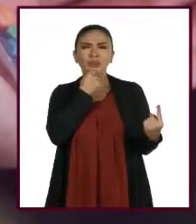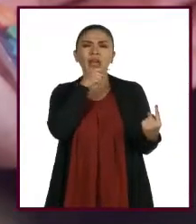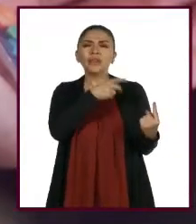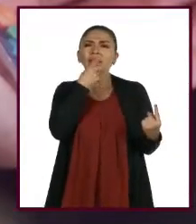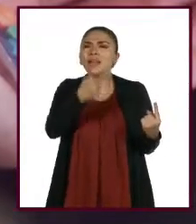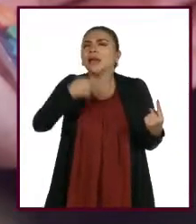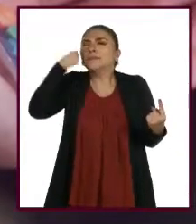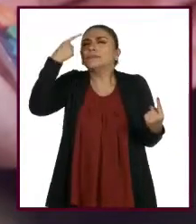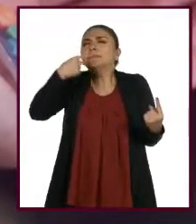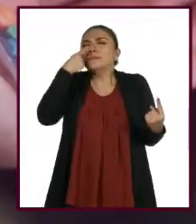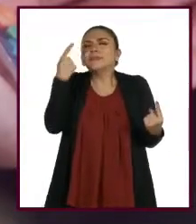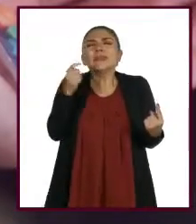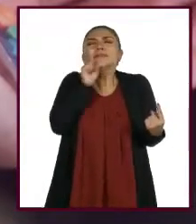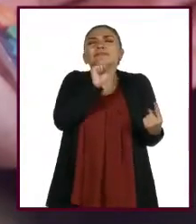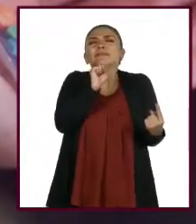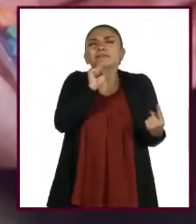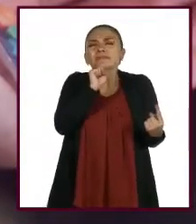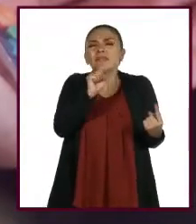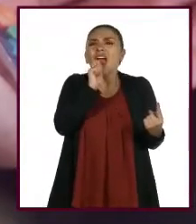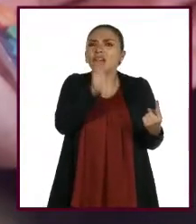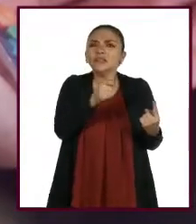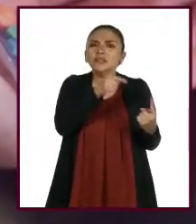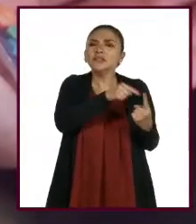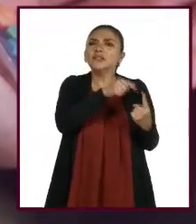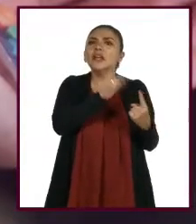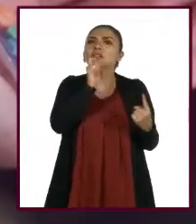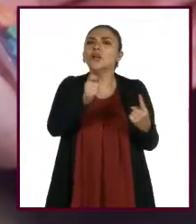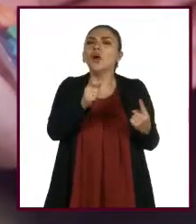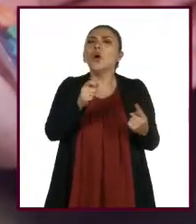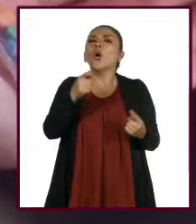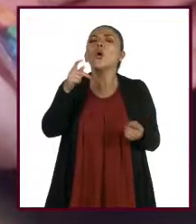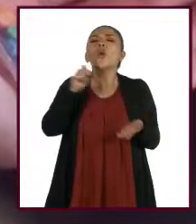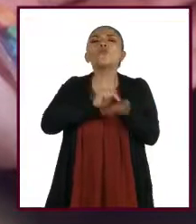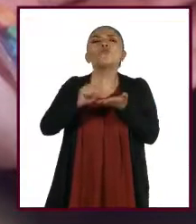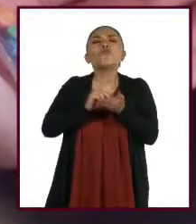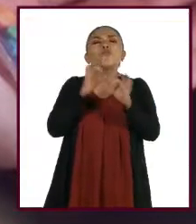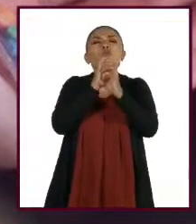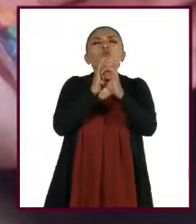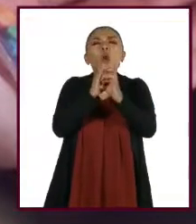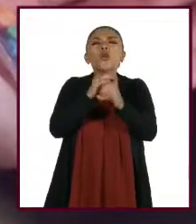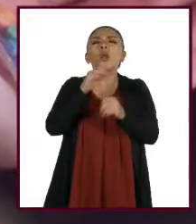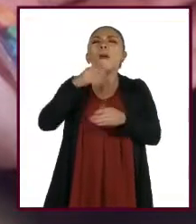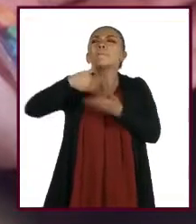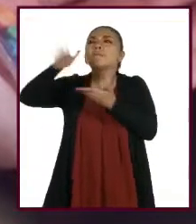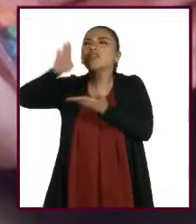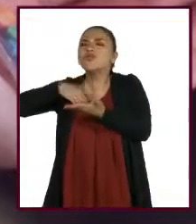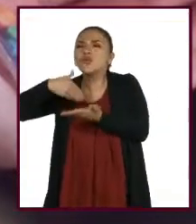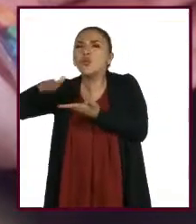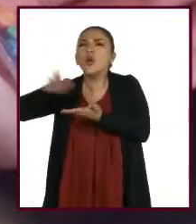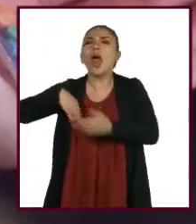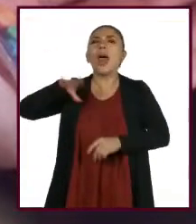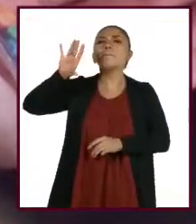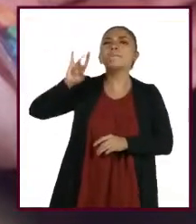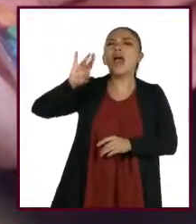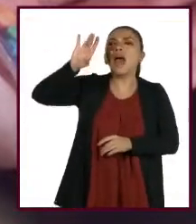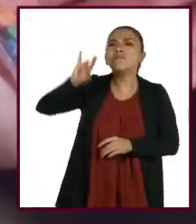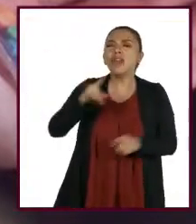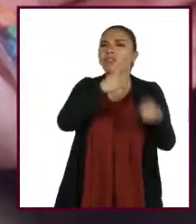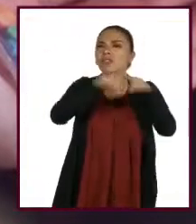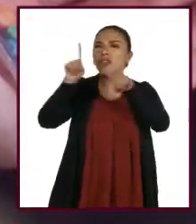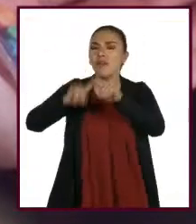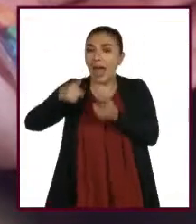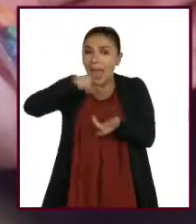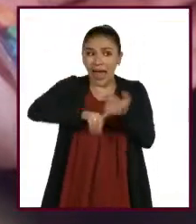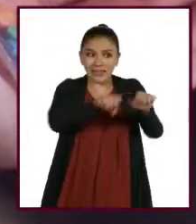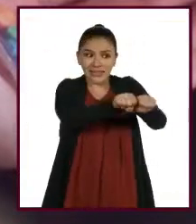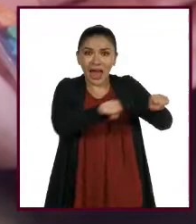huele rico, y se refería a los pulmones, a la pintura, al pegamento, a los elementos que estaban en el salón